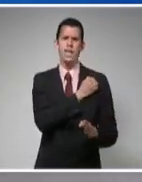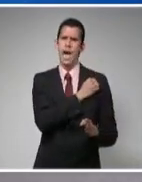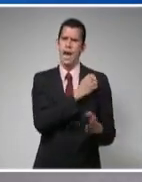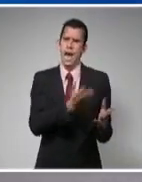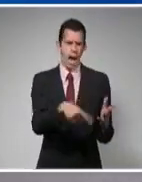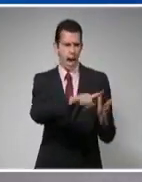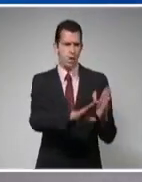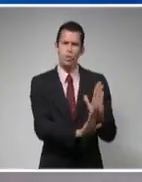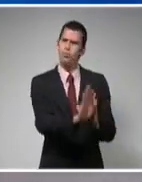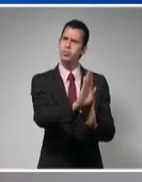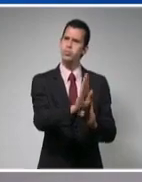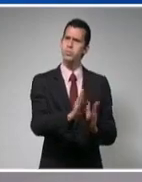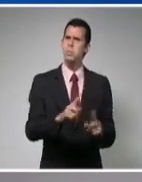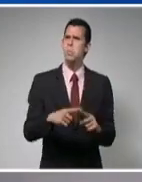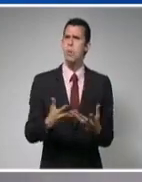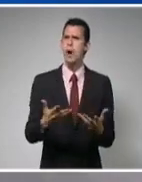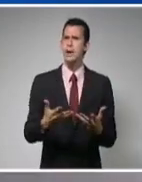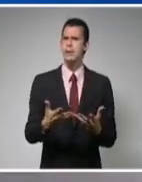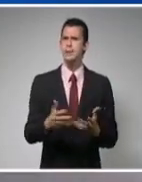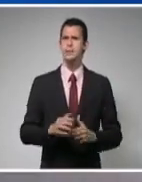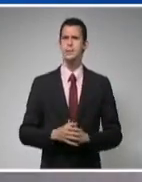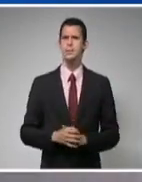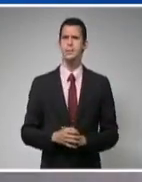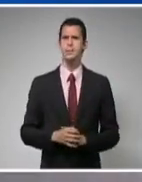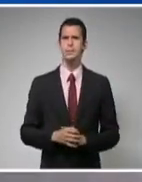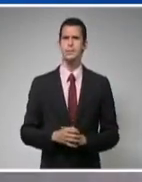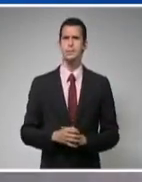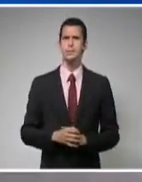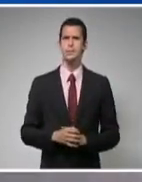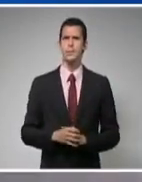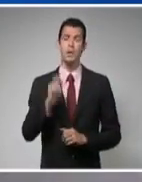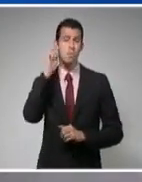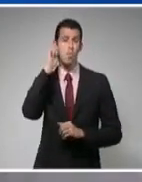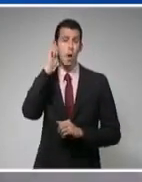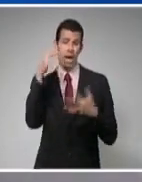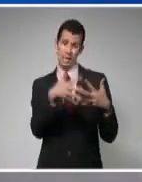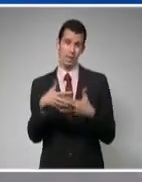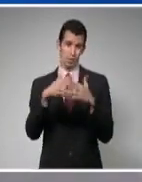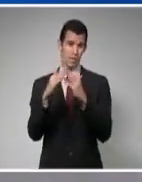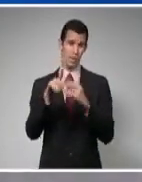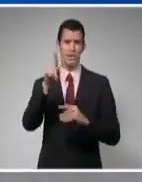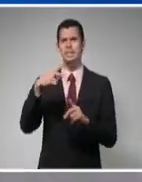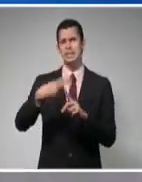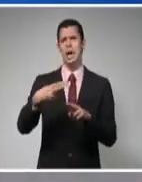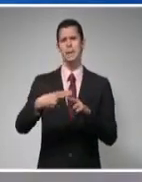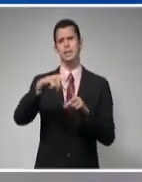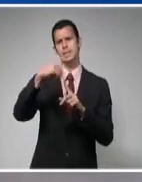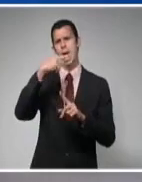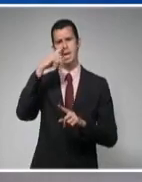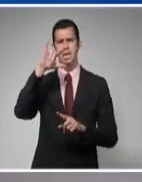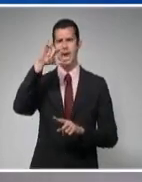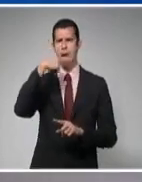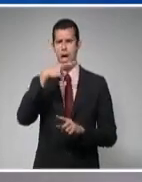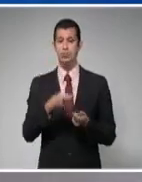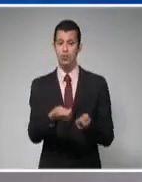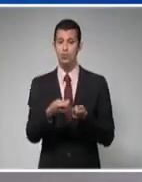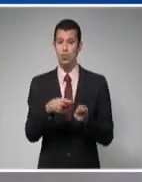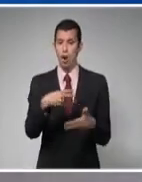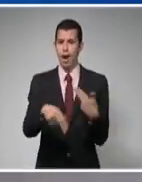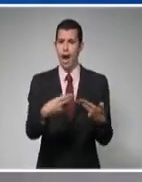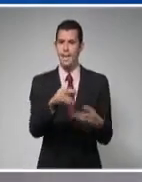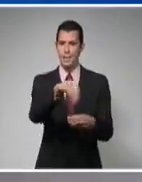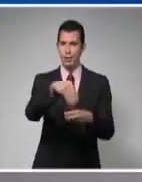Ella insistió en que tenía que saberse quién estaba dando dinero desde el exterior. Ninguno de ellos podía enterarse a través del noticiero de televisión